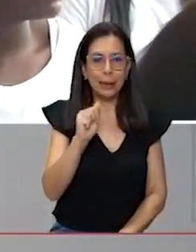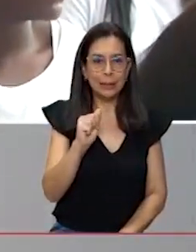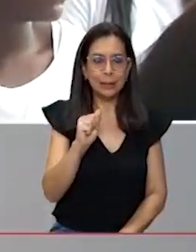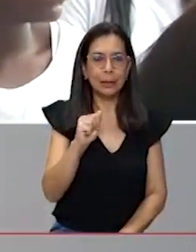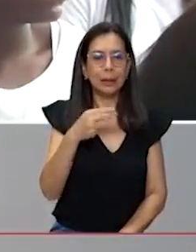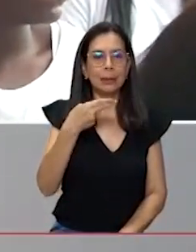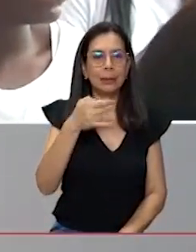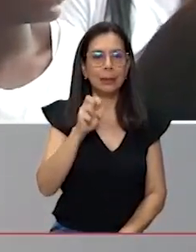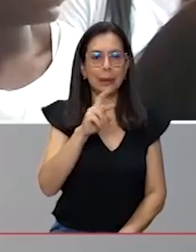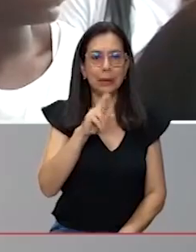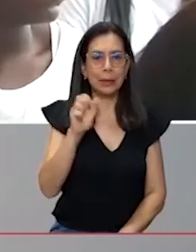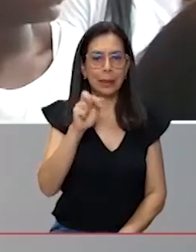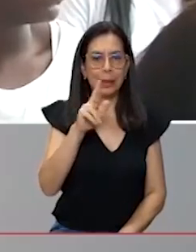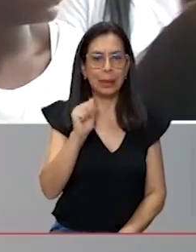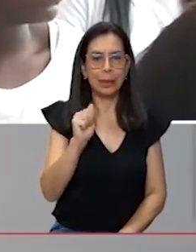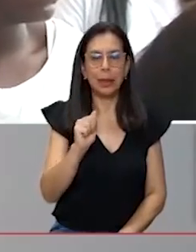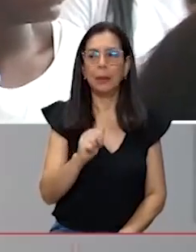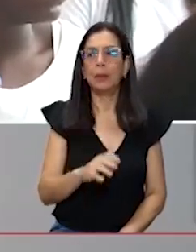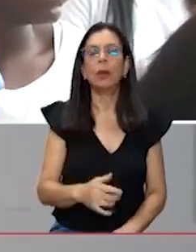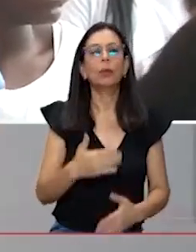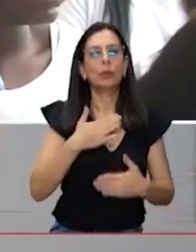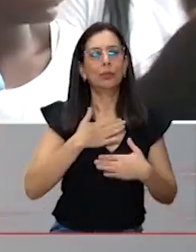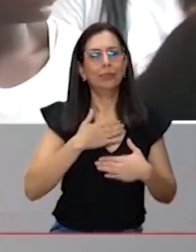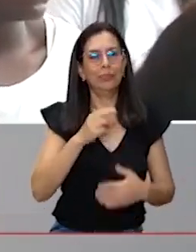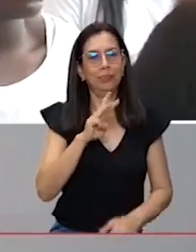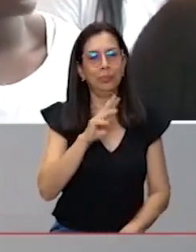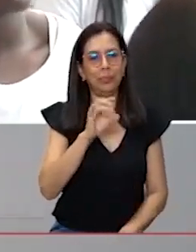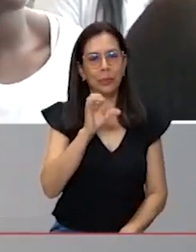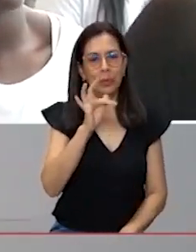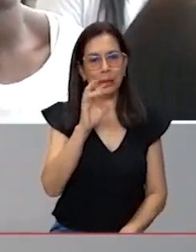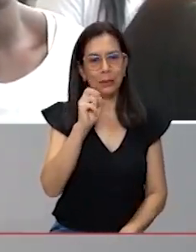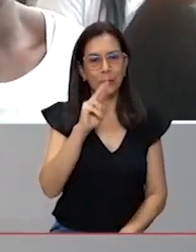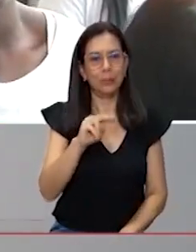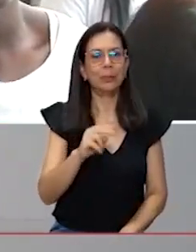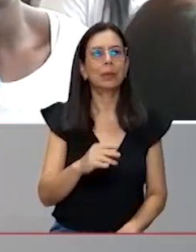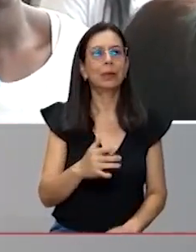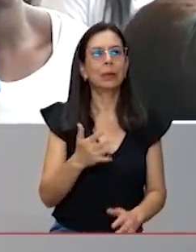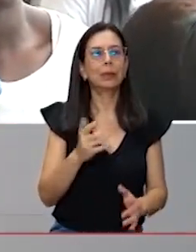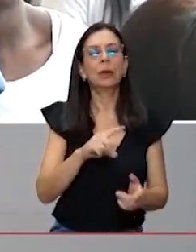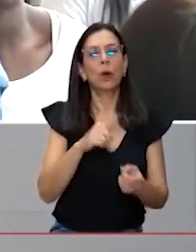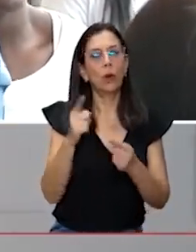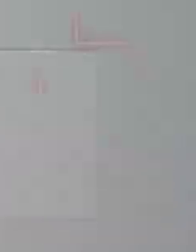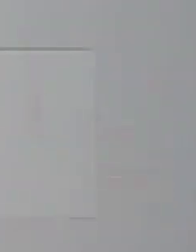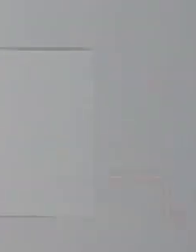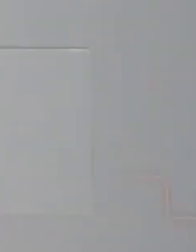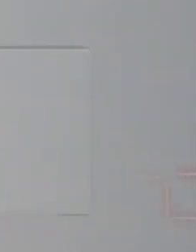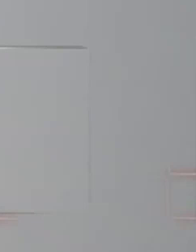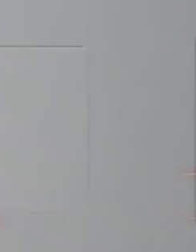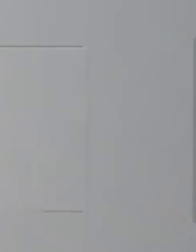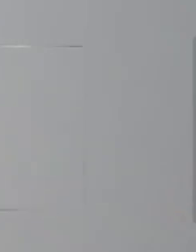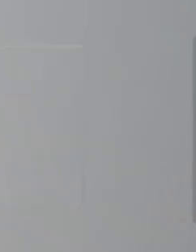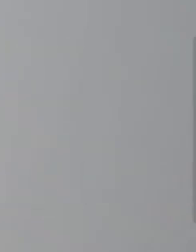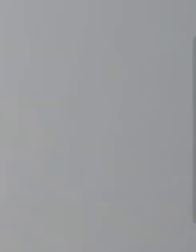en el Pacífico nariñense, Winston Villacachapa, Telepacífico Noticias. Retorno con ustedes a Cali.